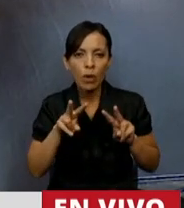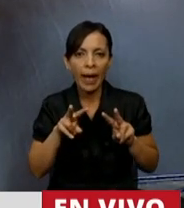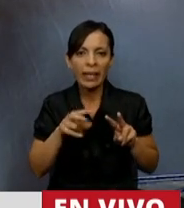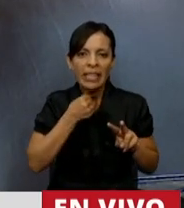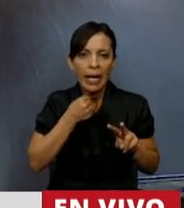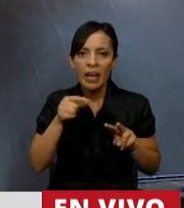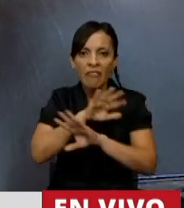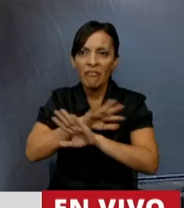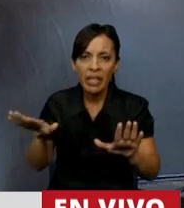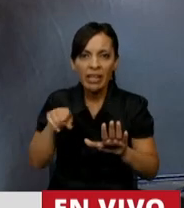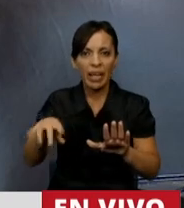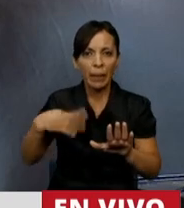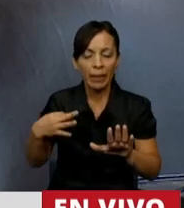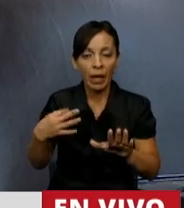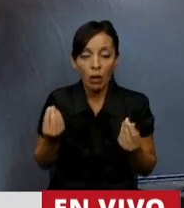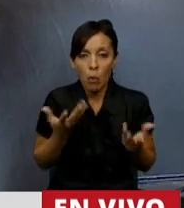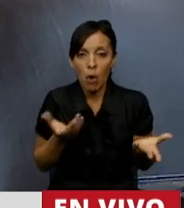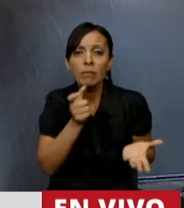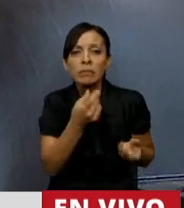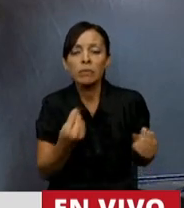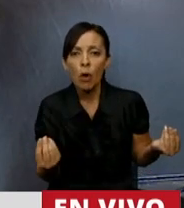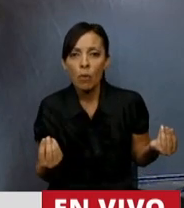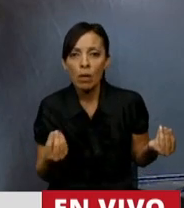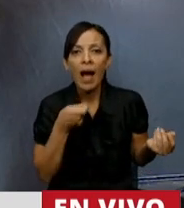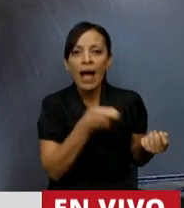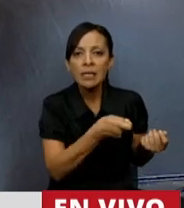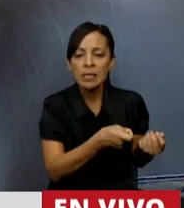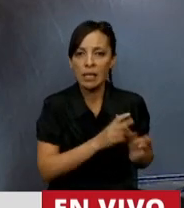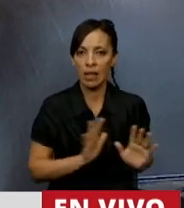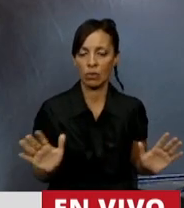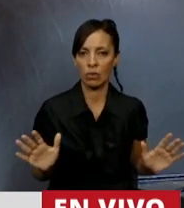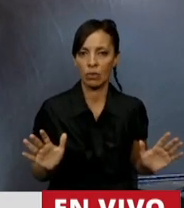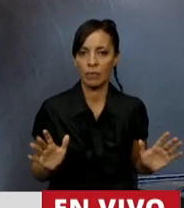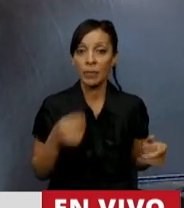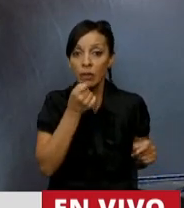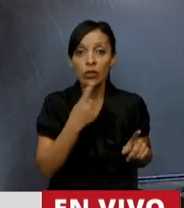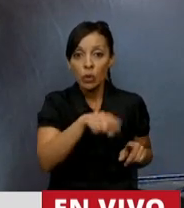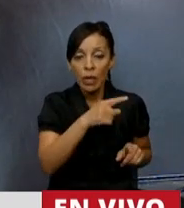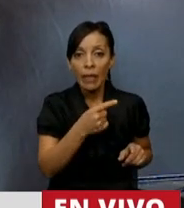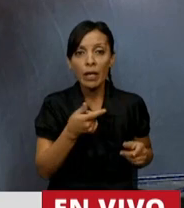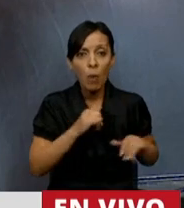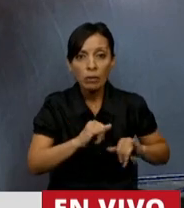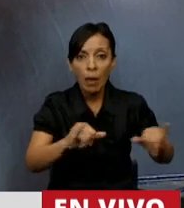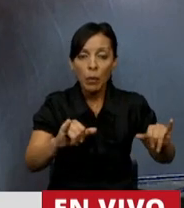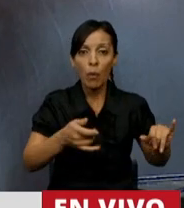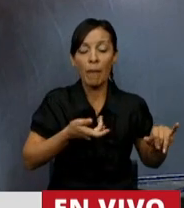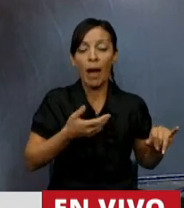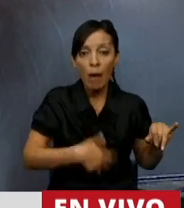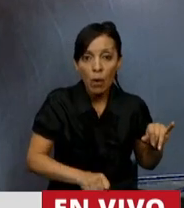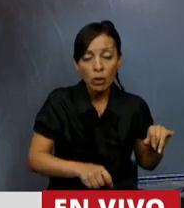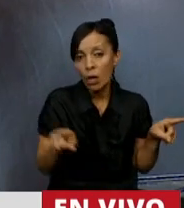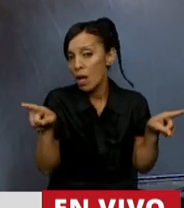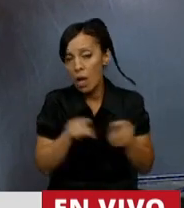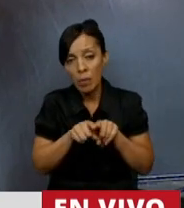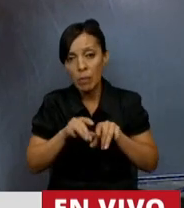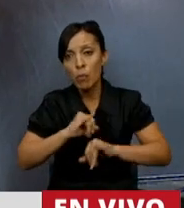eliminación de esa vida, no hay otra forma de llamar que no sea asesinato. Entonces, quienes promueven el aborto están promoviendo el asesinato. No